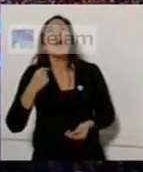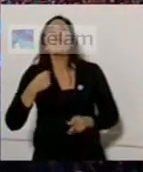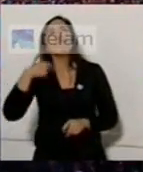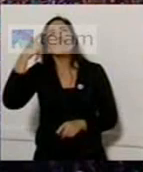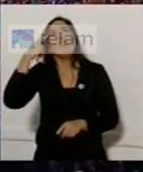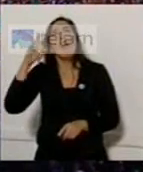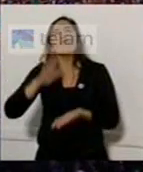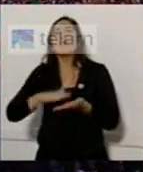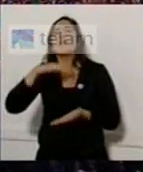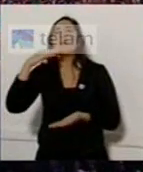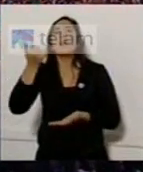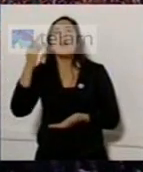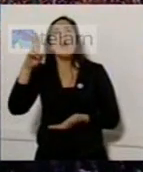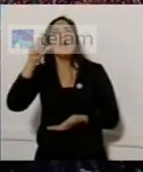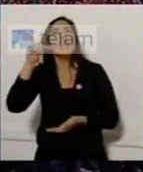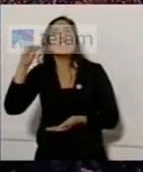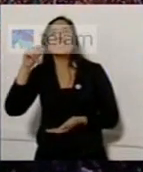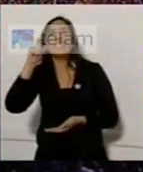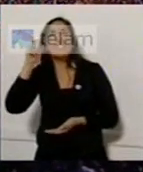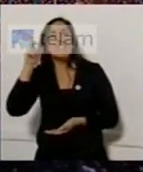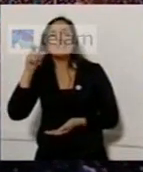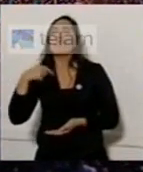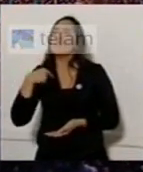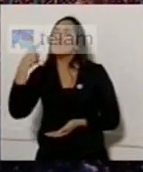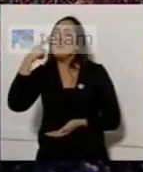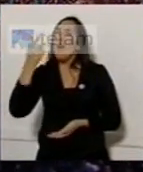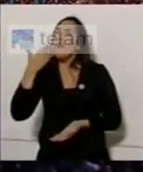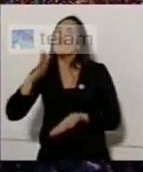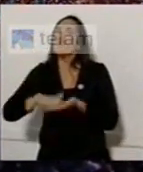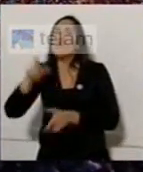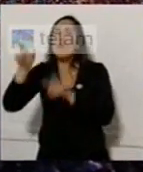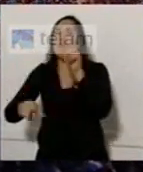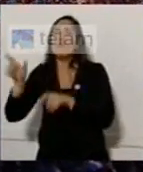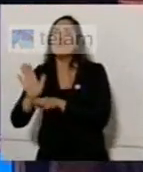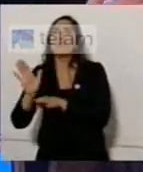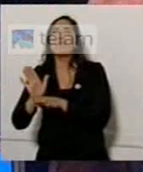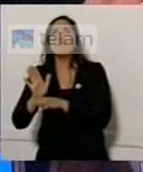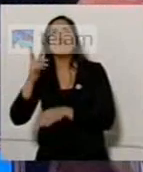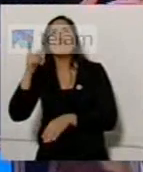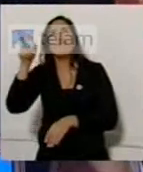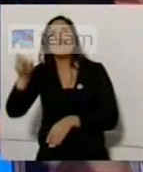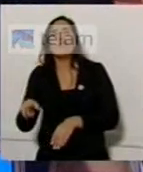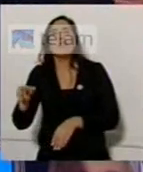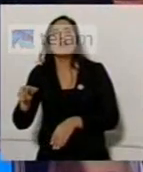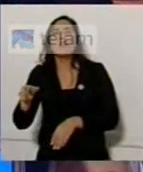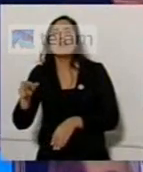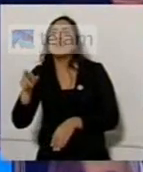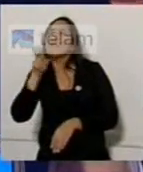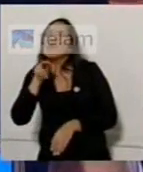Y contaba una anécdota de precisamente